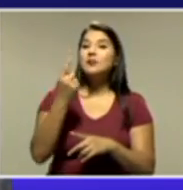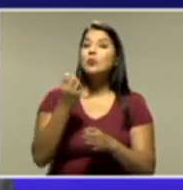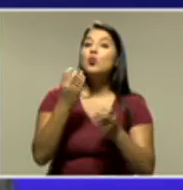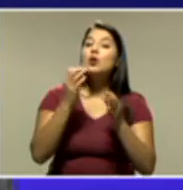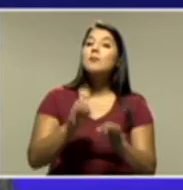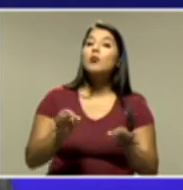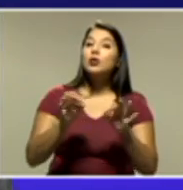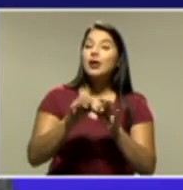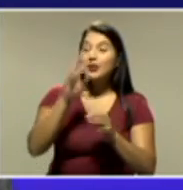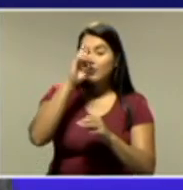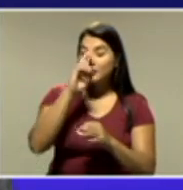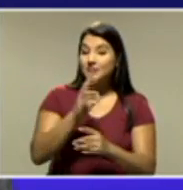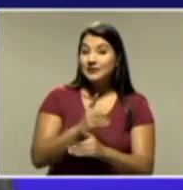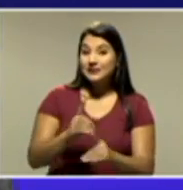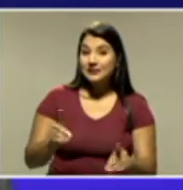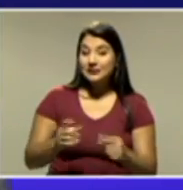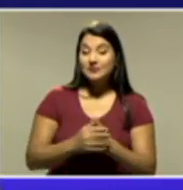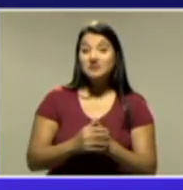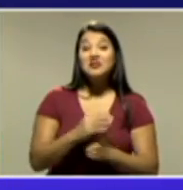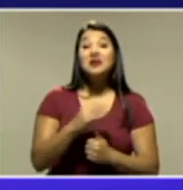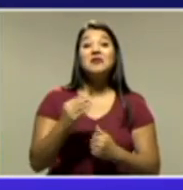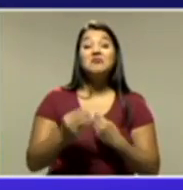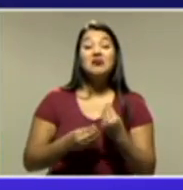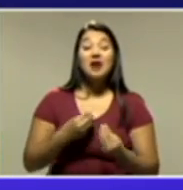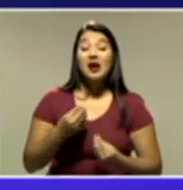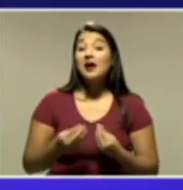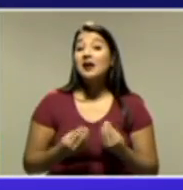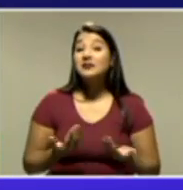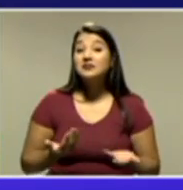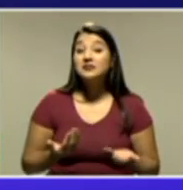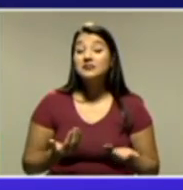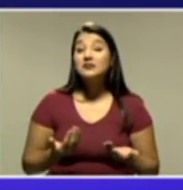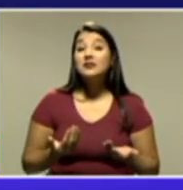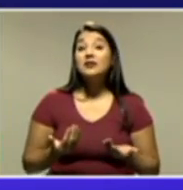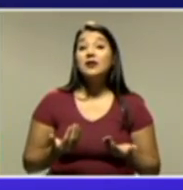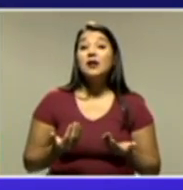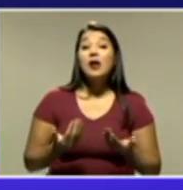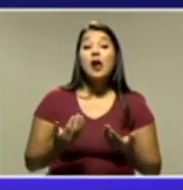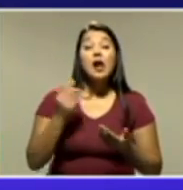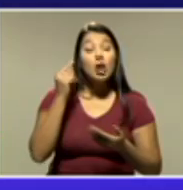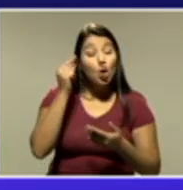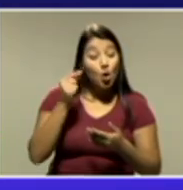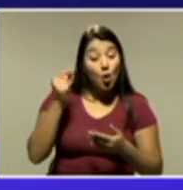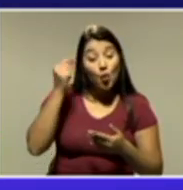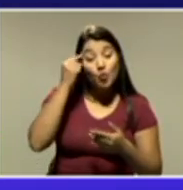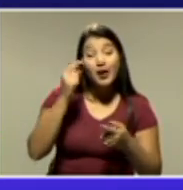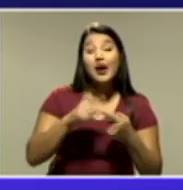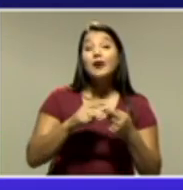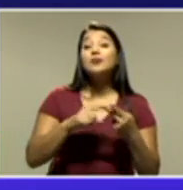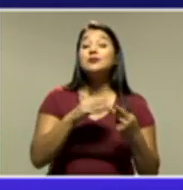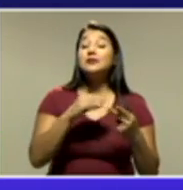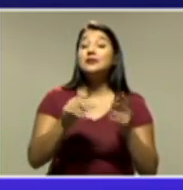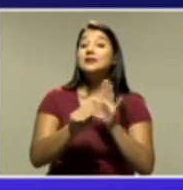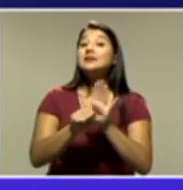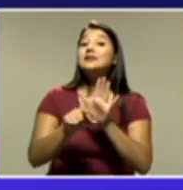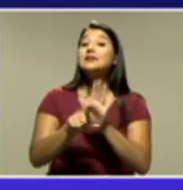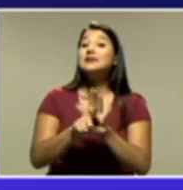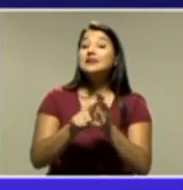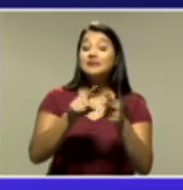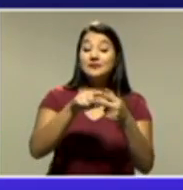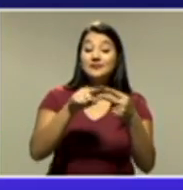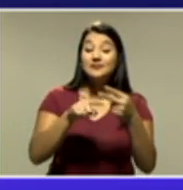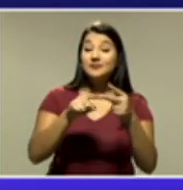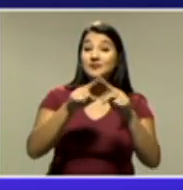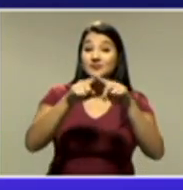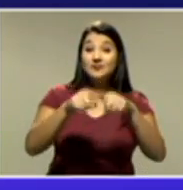democracia. ¿Y qué es lo que hacen? Quitarle las manos al Ejecutivo y a la Asamblea Legislativa de la